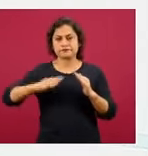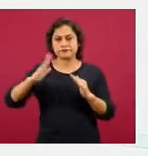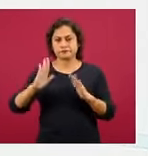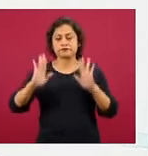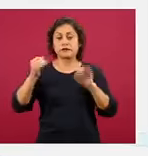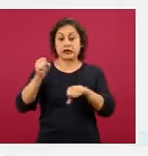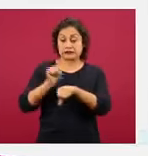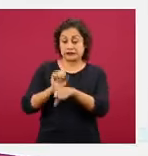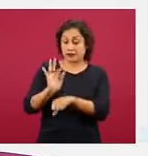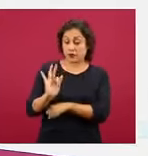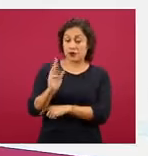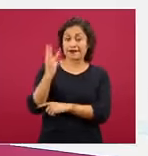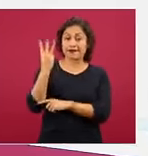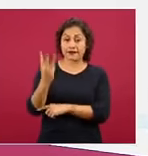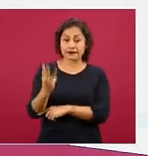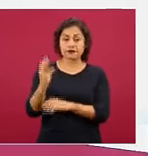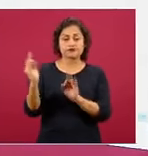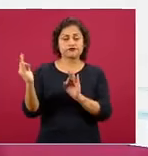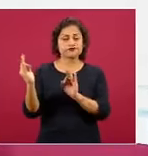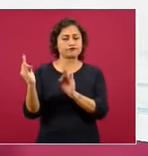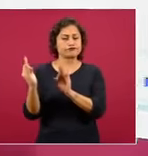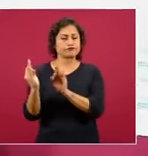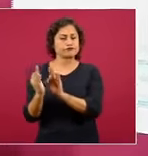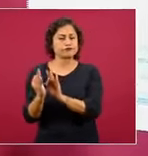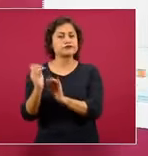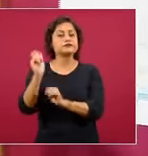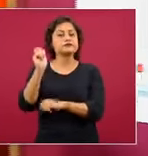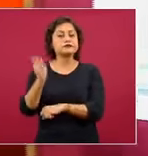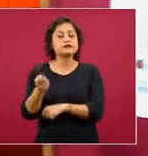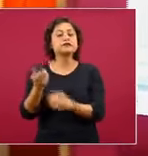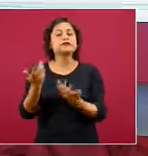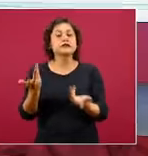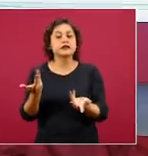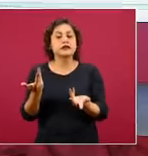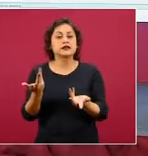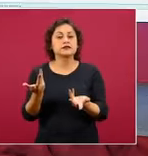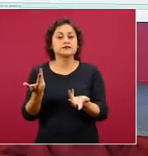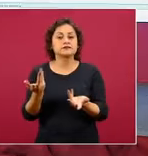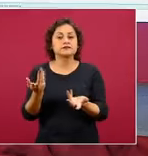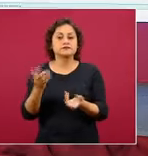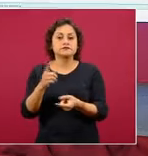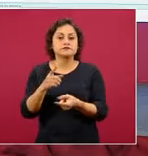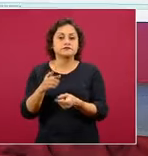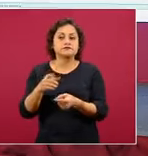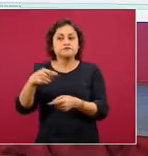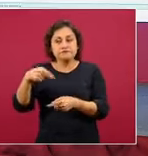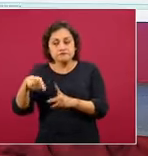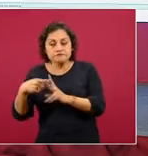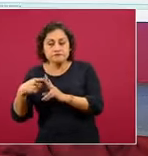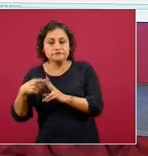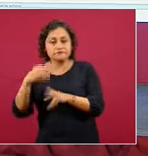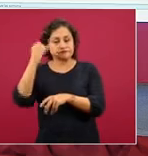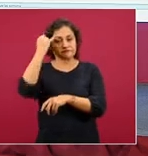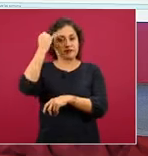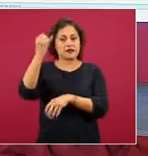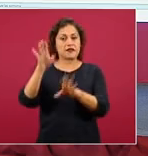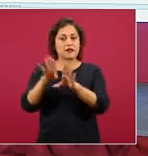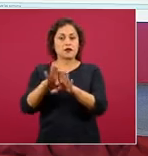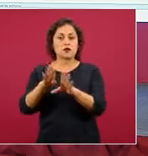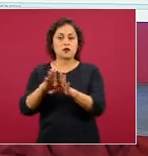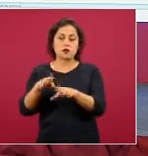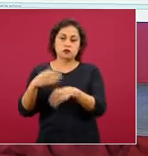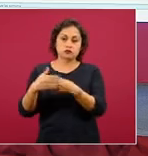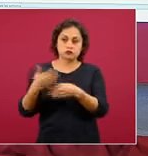semana 43 está muy cercano a lo que se hubiera esperado de acuerdo al promedio de los últimos 5 años.